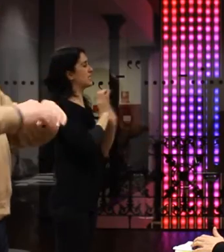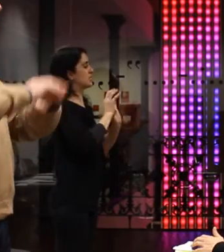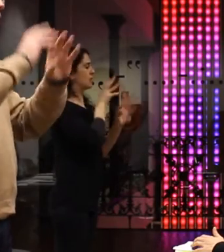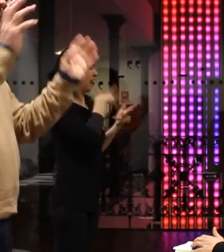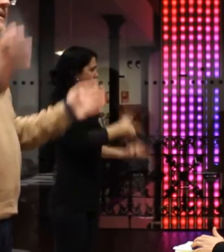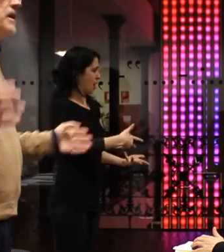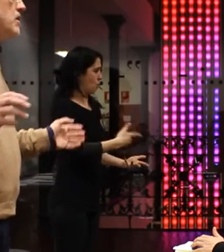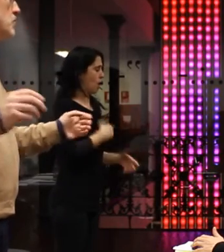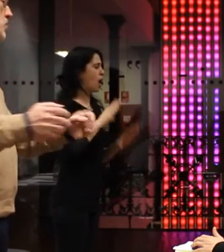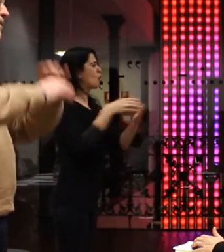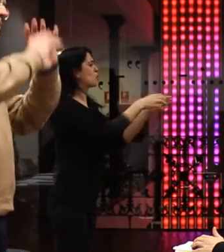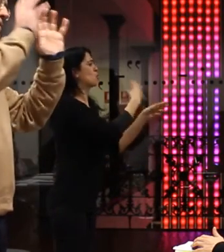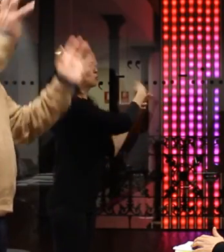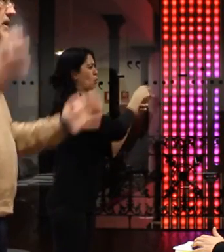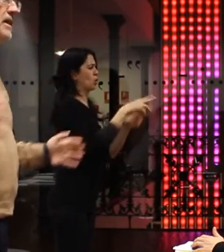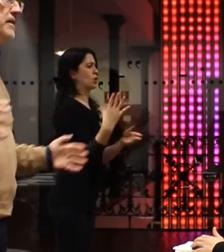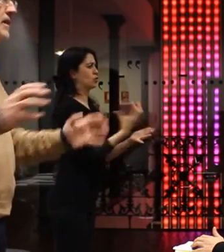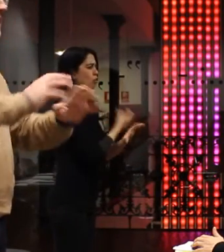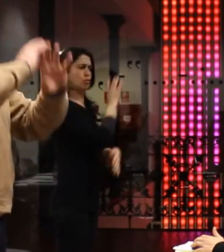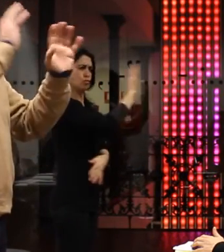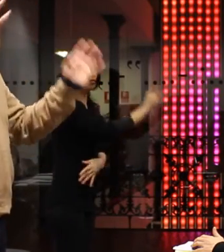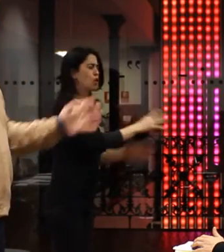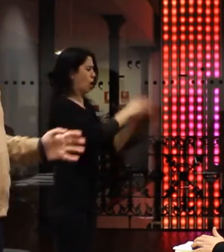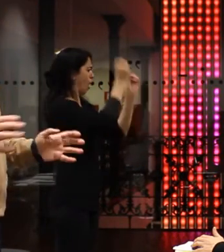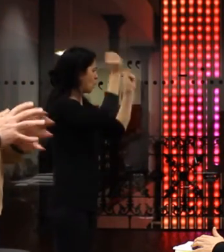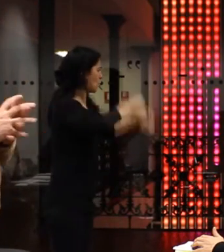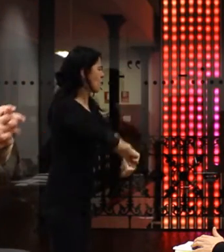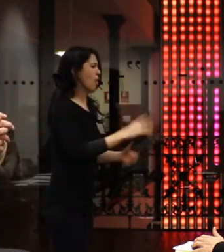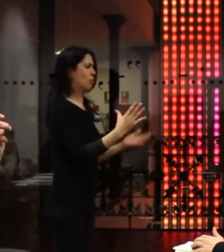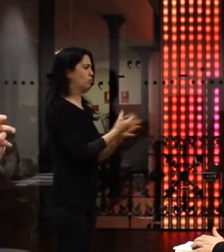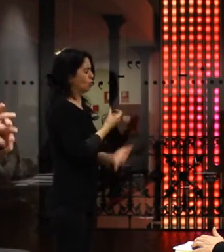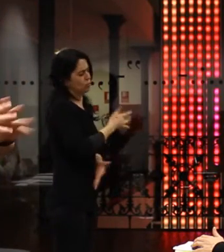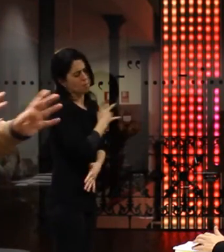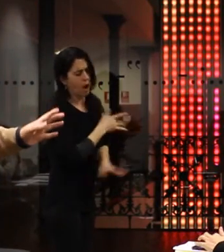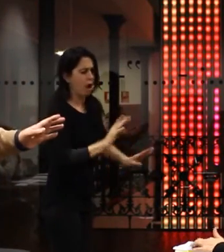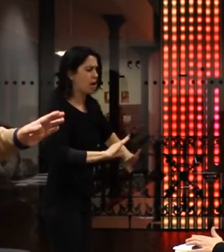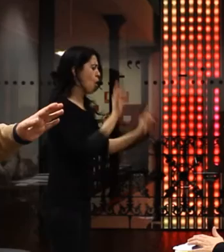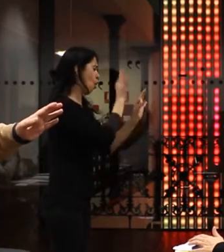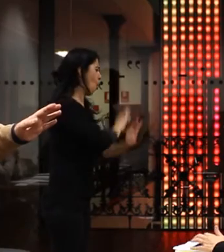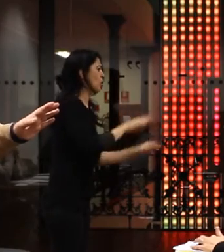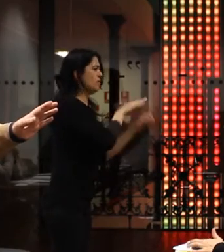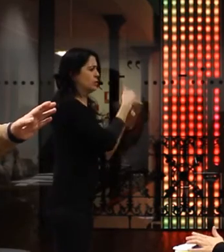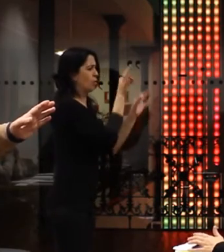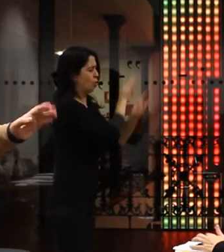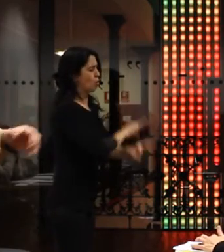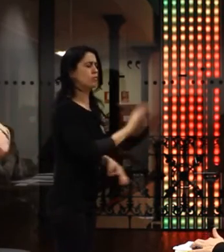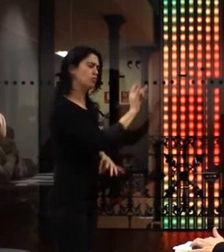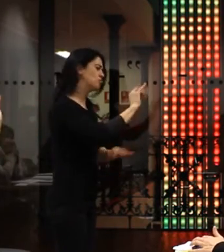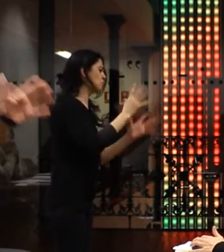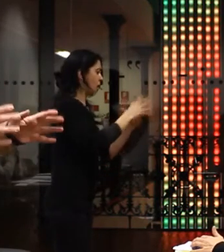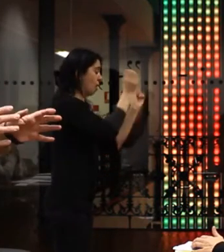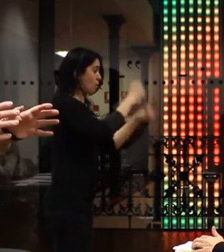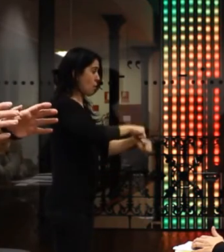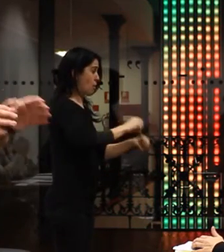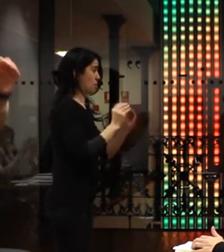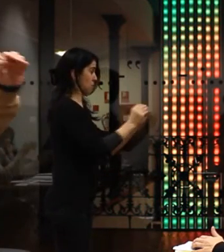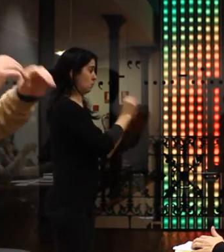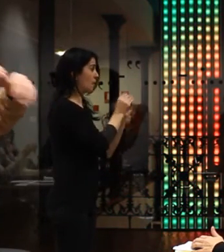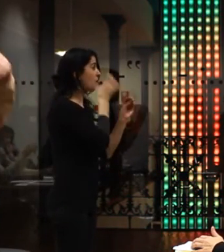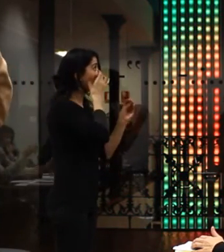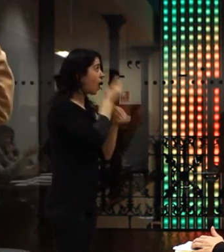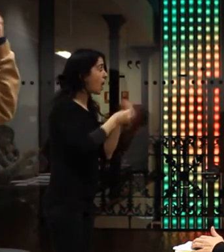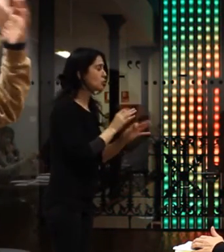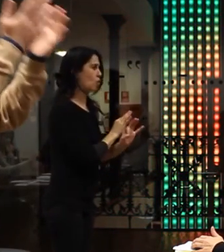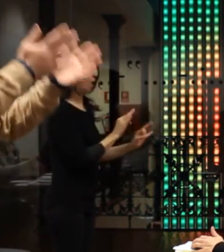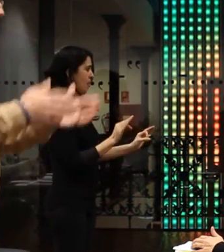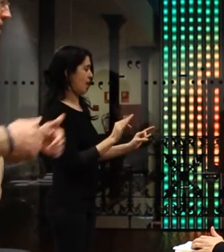aprobó todos los partidos, la pobreza energética, qué malo, chico. No se ha hecho nada. El gobierno de la Generalitat